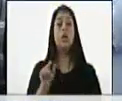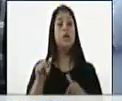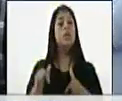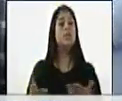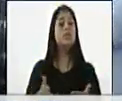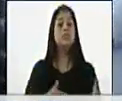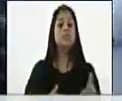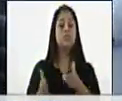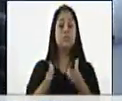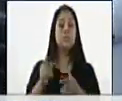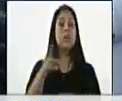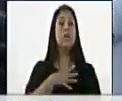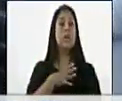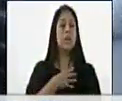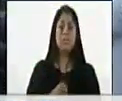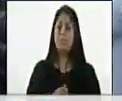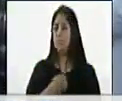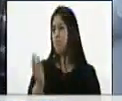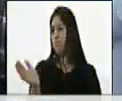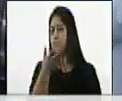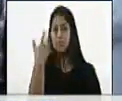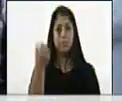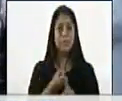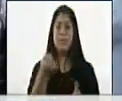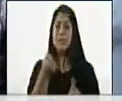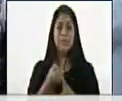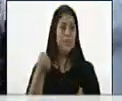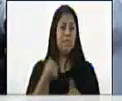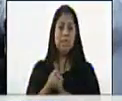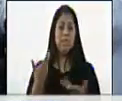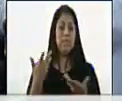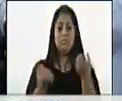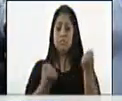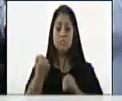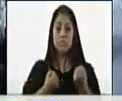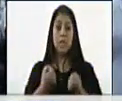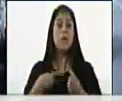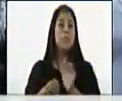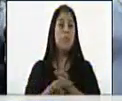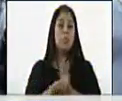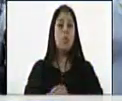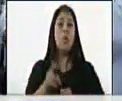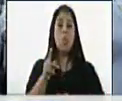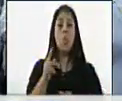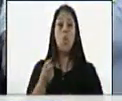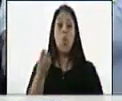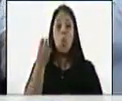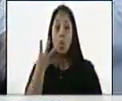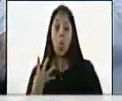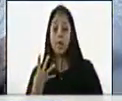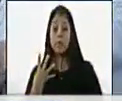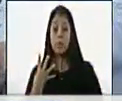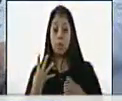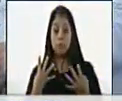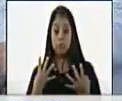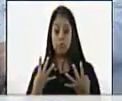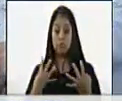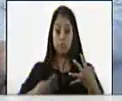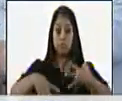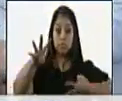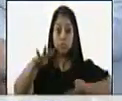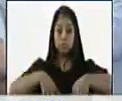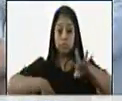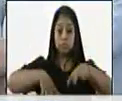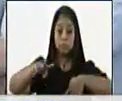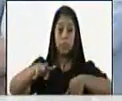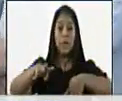tramo han habido cualquier cantidad de accidentes, porque pasa uno de 4 carriles a 2 carriles al lado contrario y